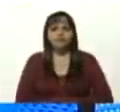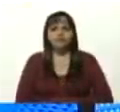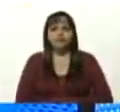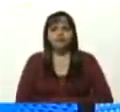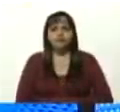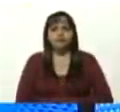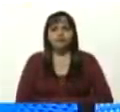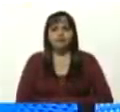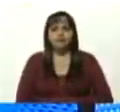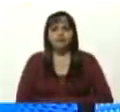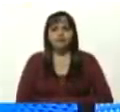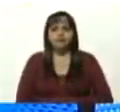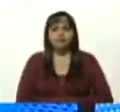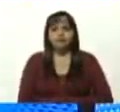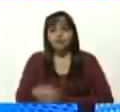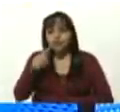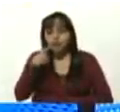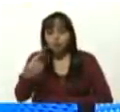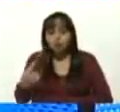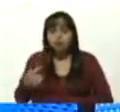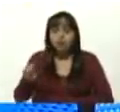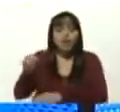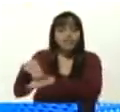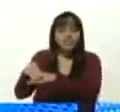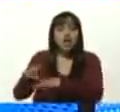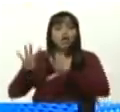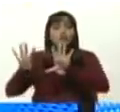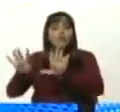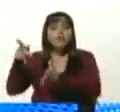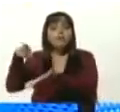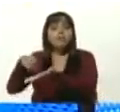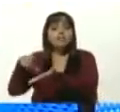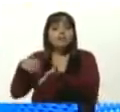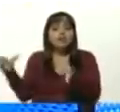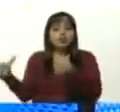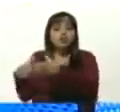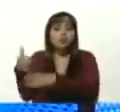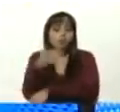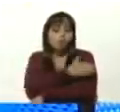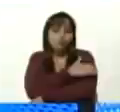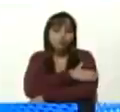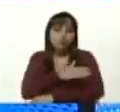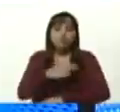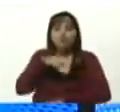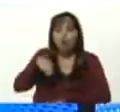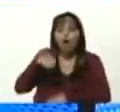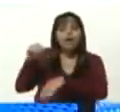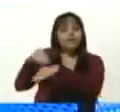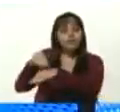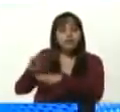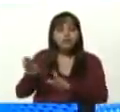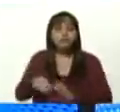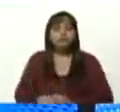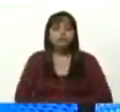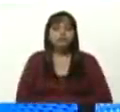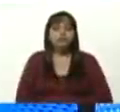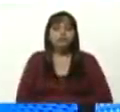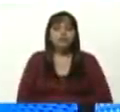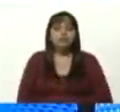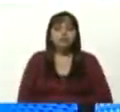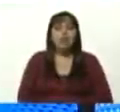dicho a los 9 integrantes de la delegación del oposicionismo guaidocista. Así se lo hemos